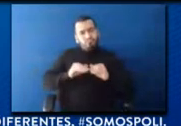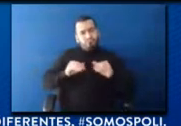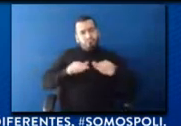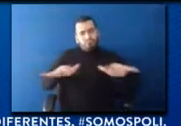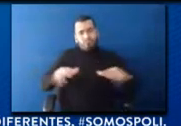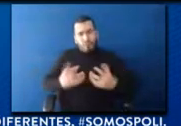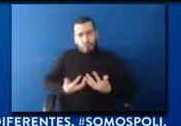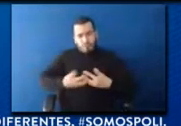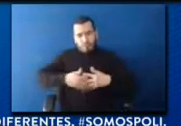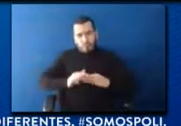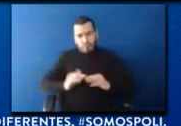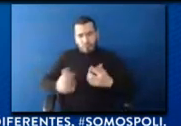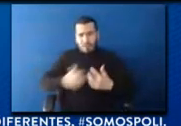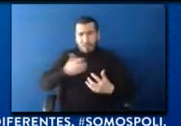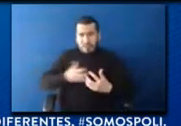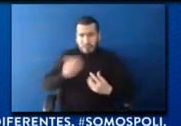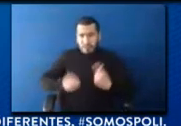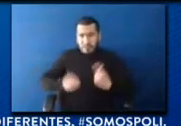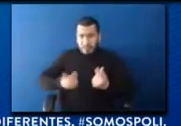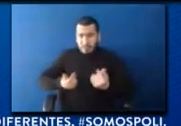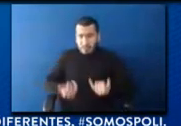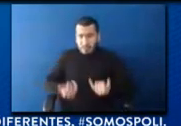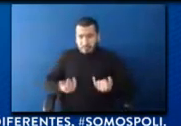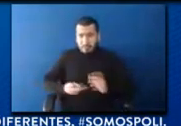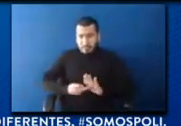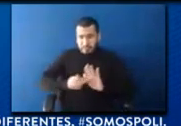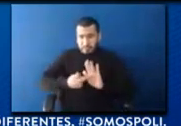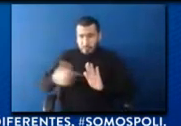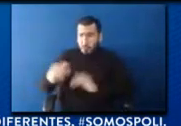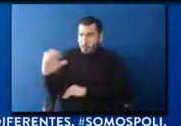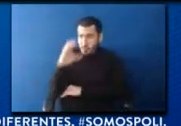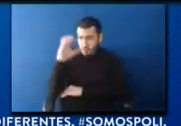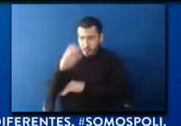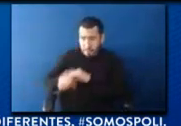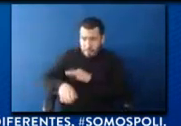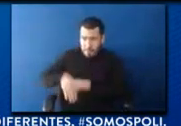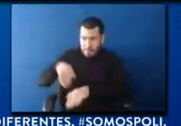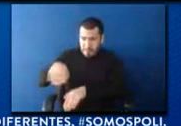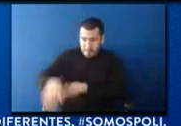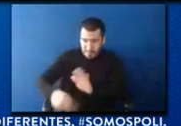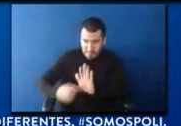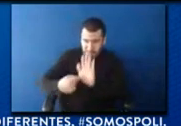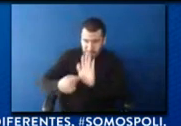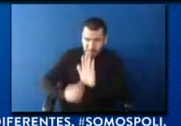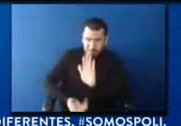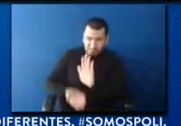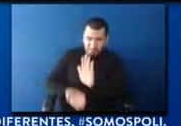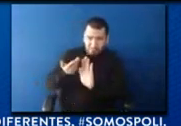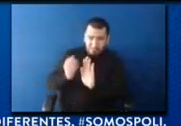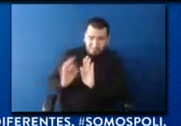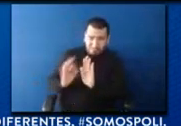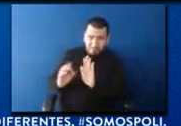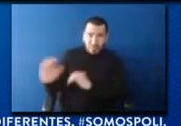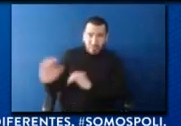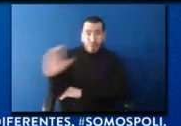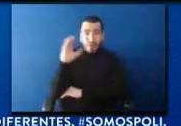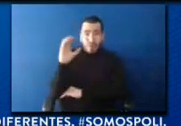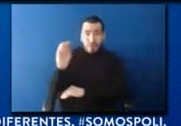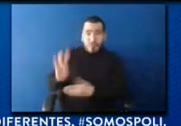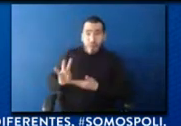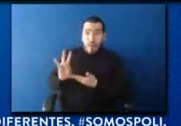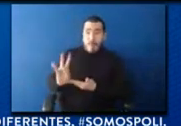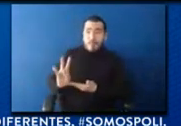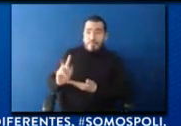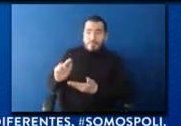Son indicadores de Ernst & Young que nos muestran cómo Colombia va avanzando. Colombia es modelo en muchas cosas de lo que estamos